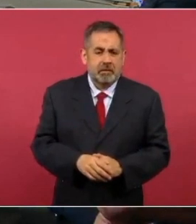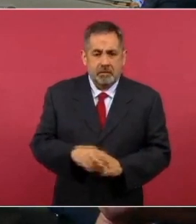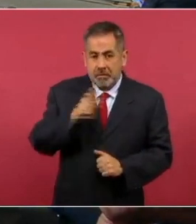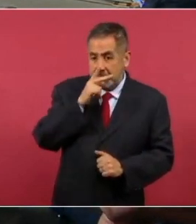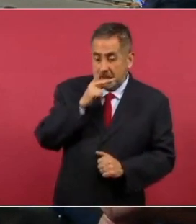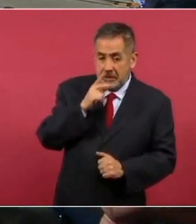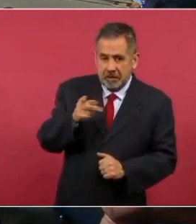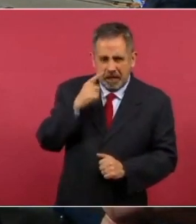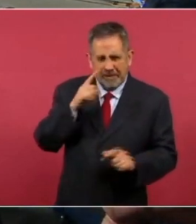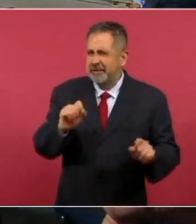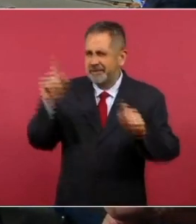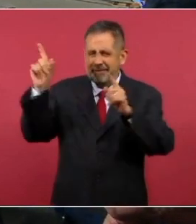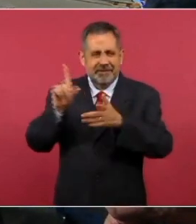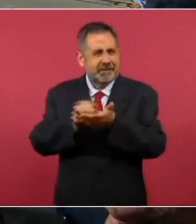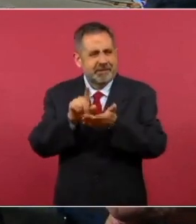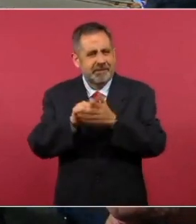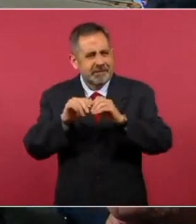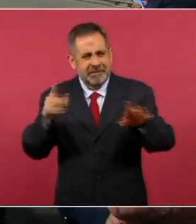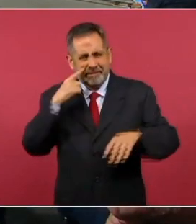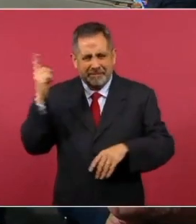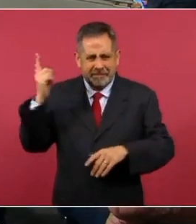papá, ¿por qué no lo pones?